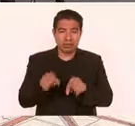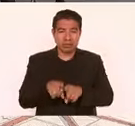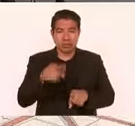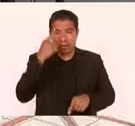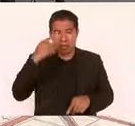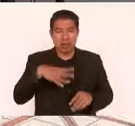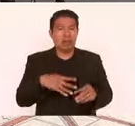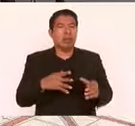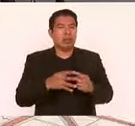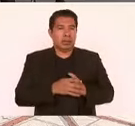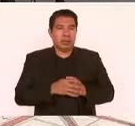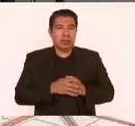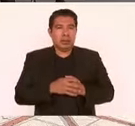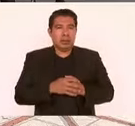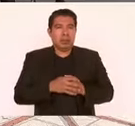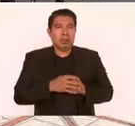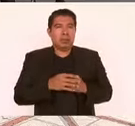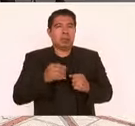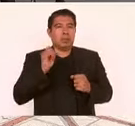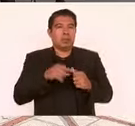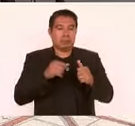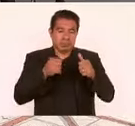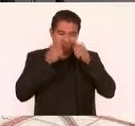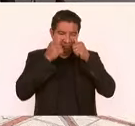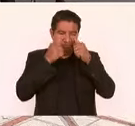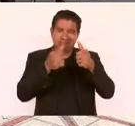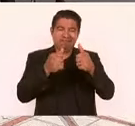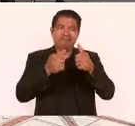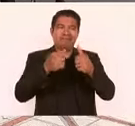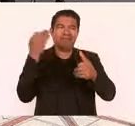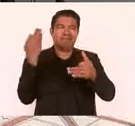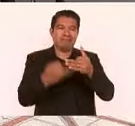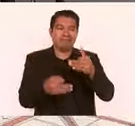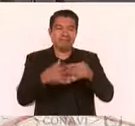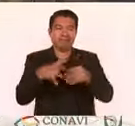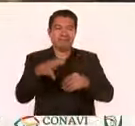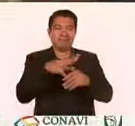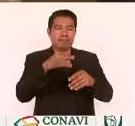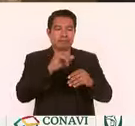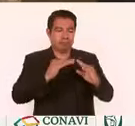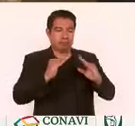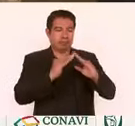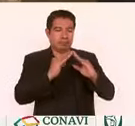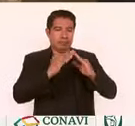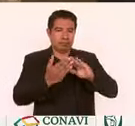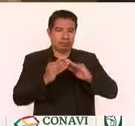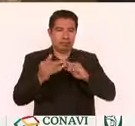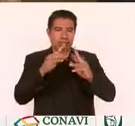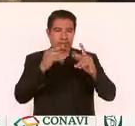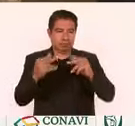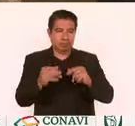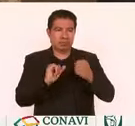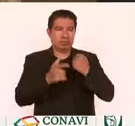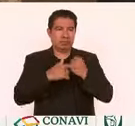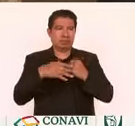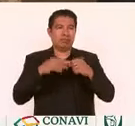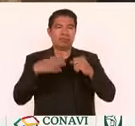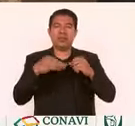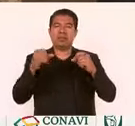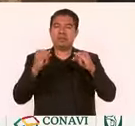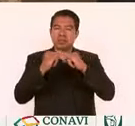rezago y la inadecuada atención que se había dado a quienes sufrieron daños en sus viviendas, en escuelas, centros de salud, iglesias y